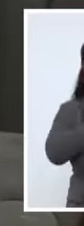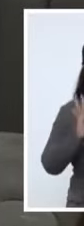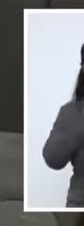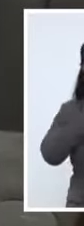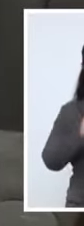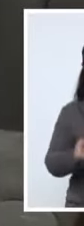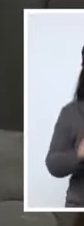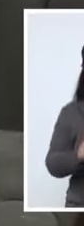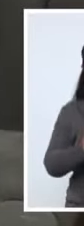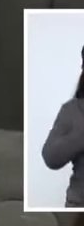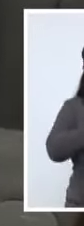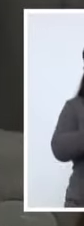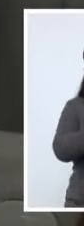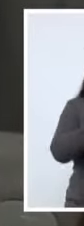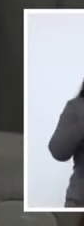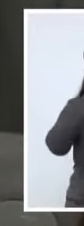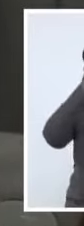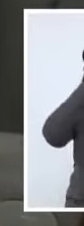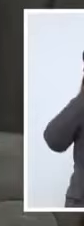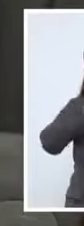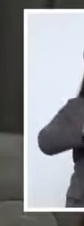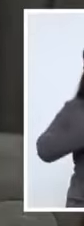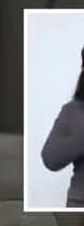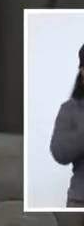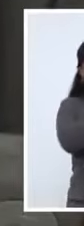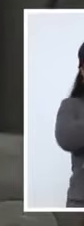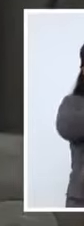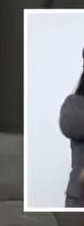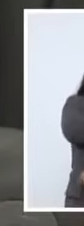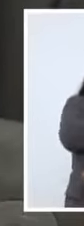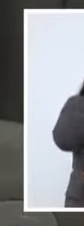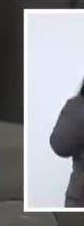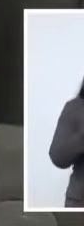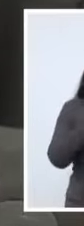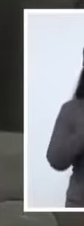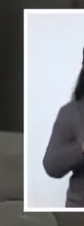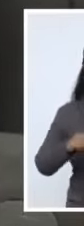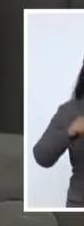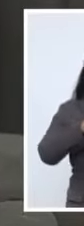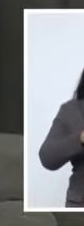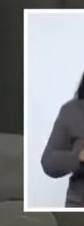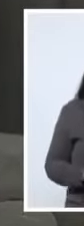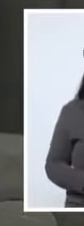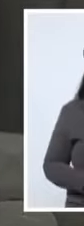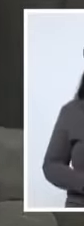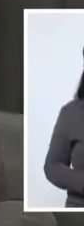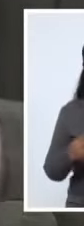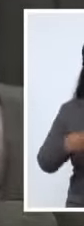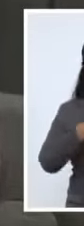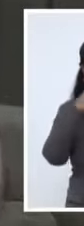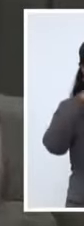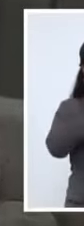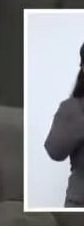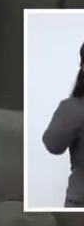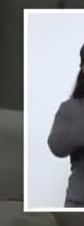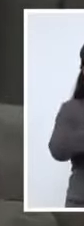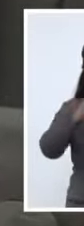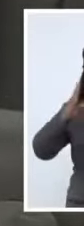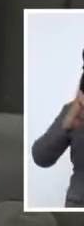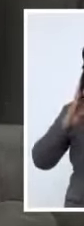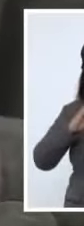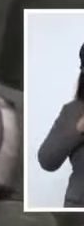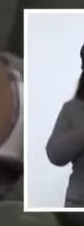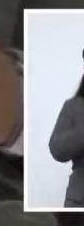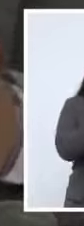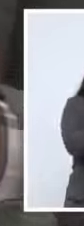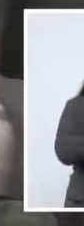control popular. Eso es fundamental. Y tenemos que hacerlo allí, en el barrio, en la comunidad. Tenemos